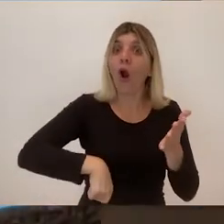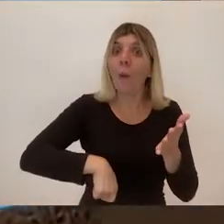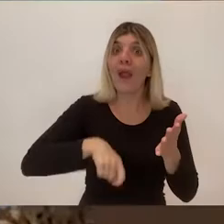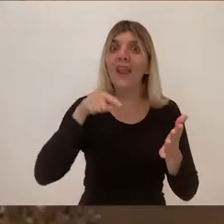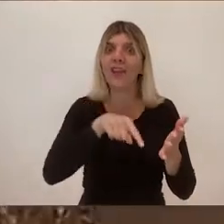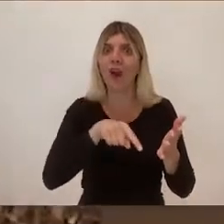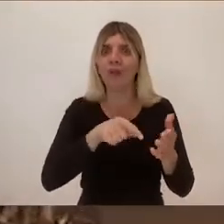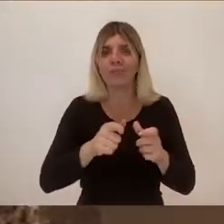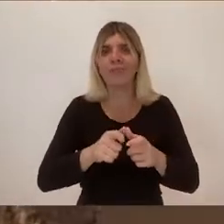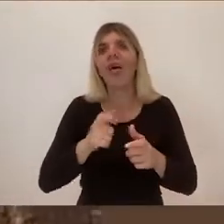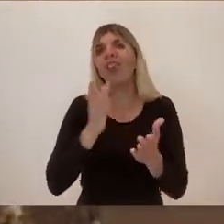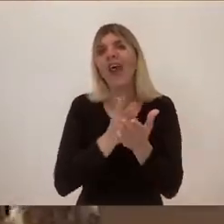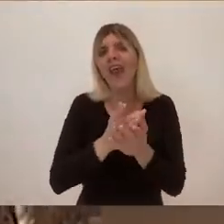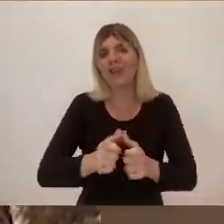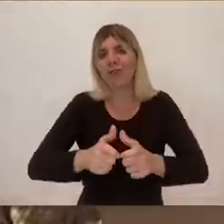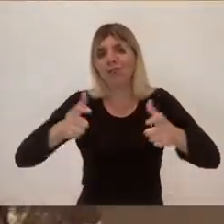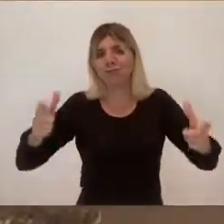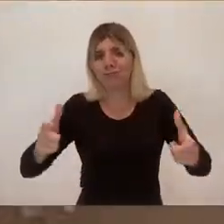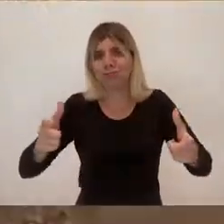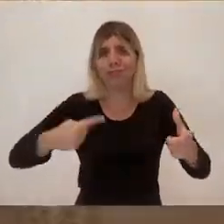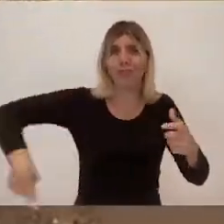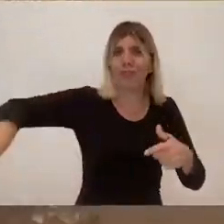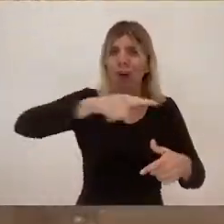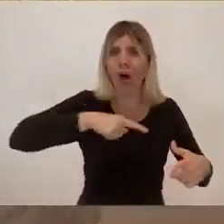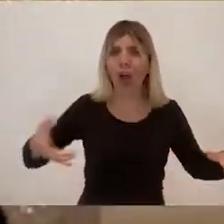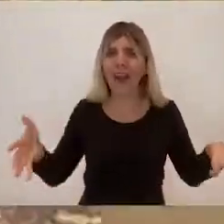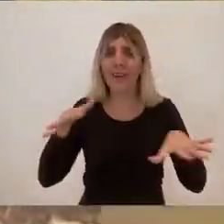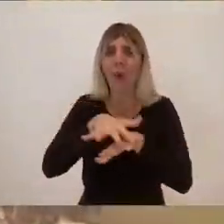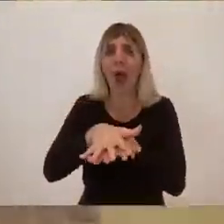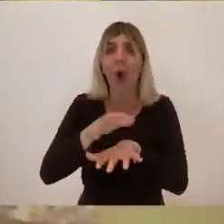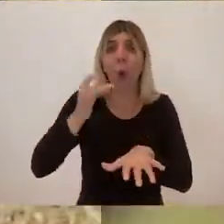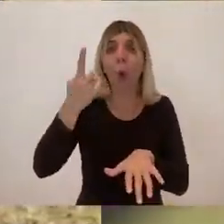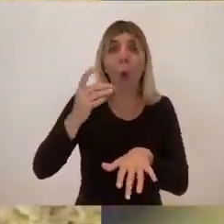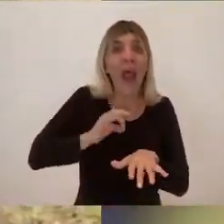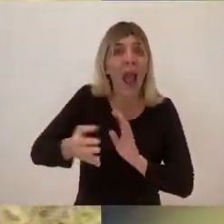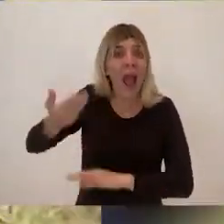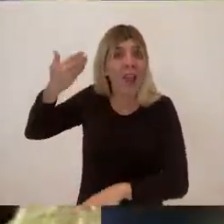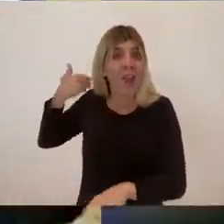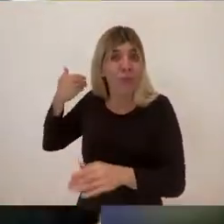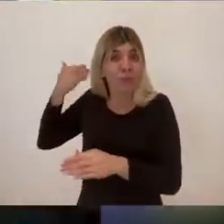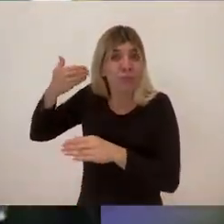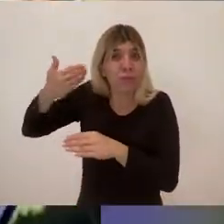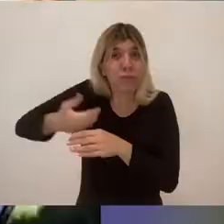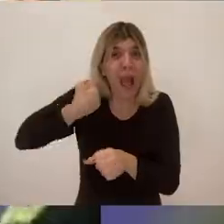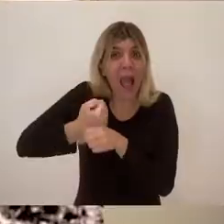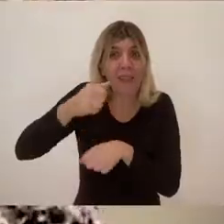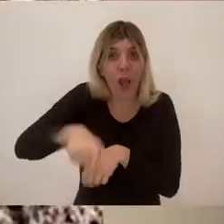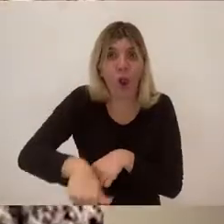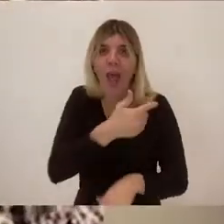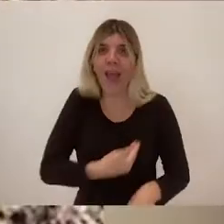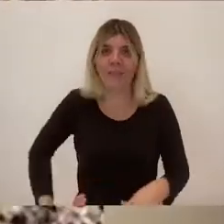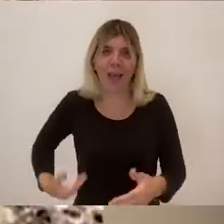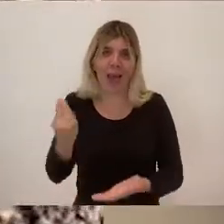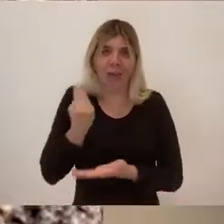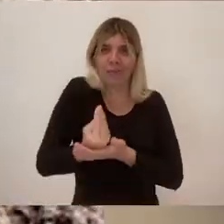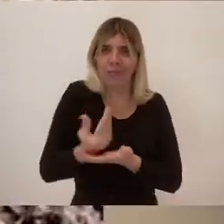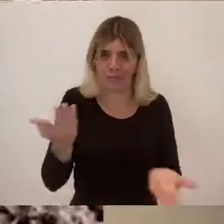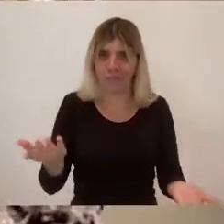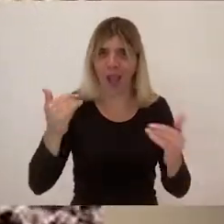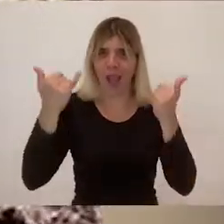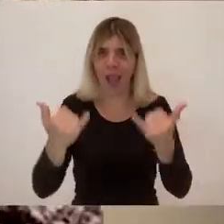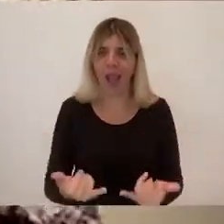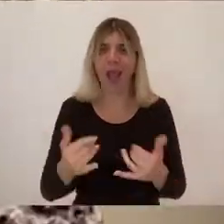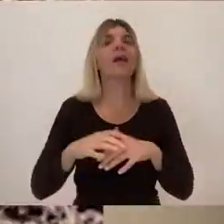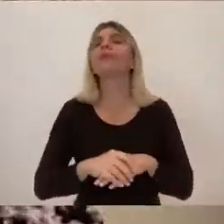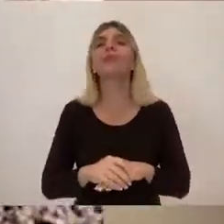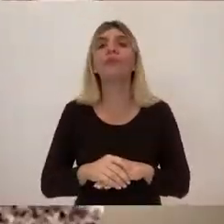sociedad. El convenio que amplía derechos es el resultado de un trabajo intersectorial que articulamos durante más de un año y que